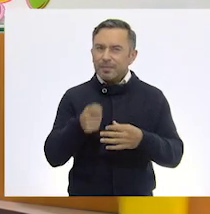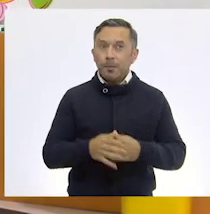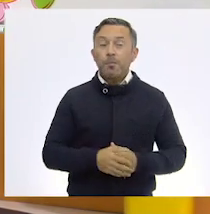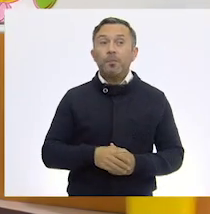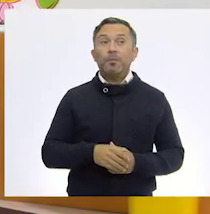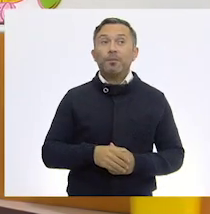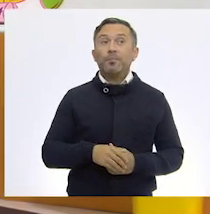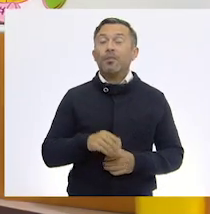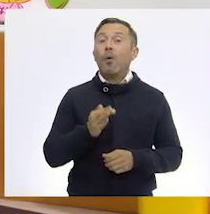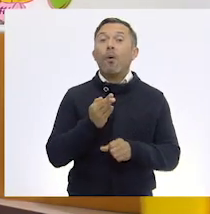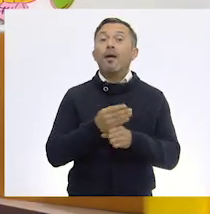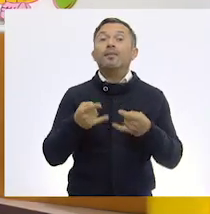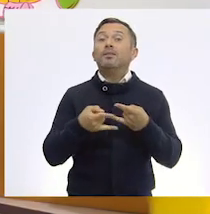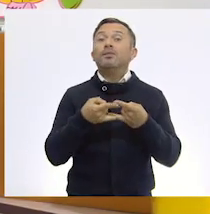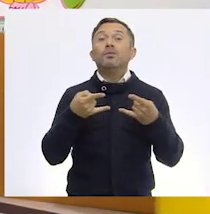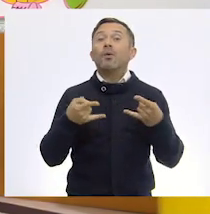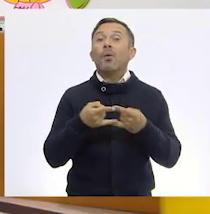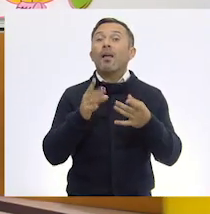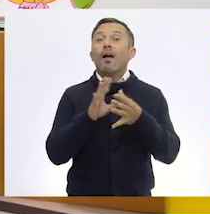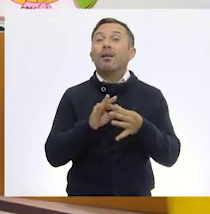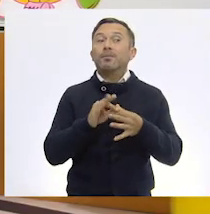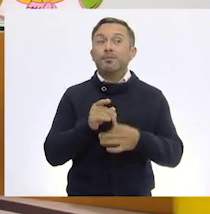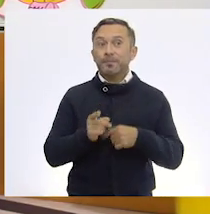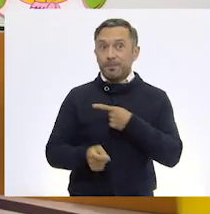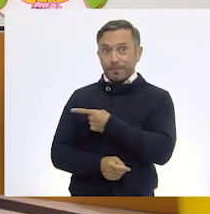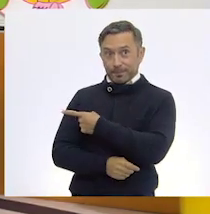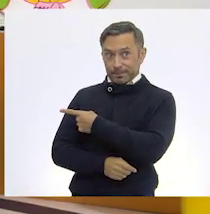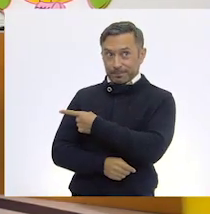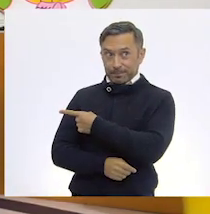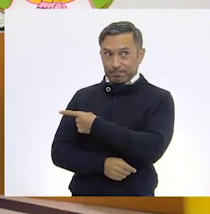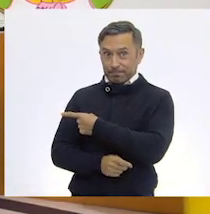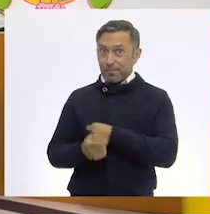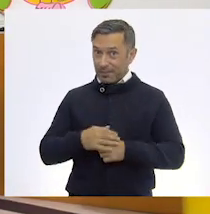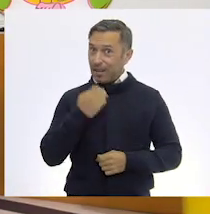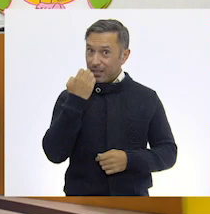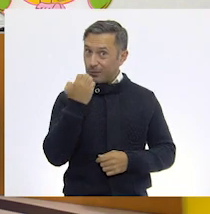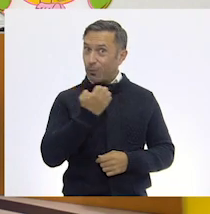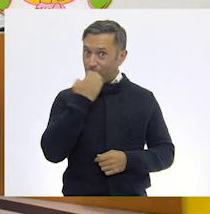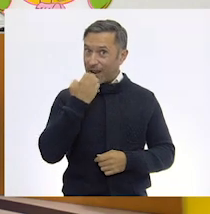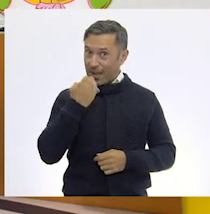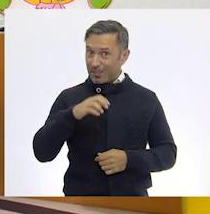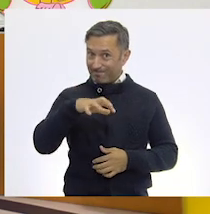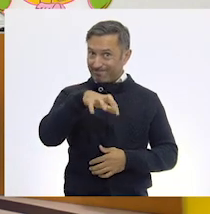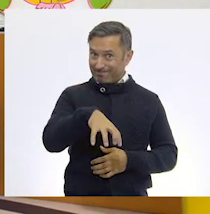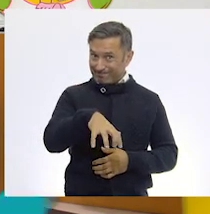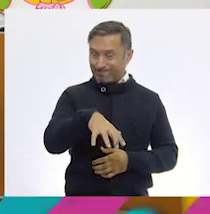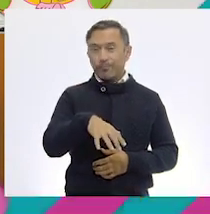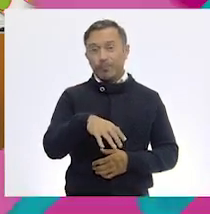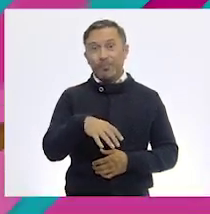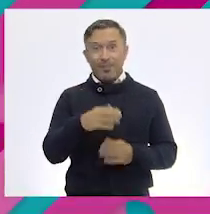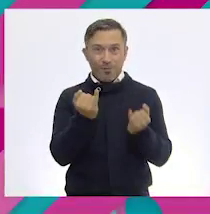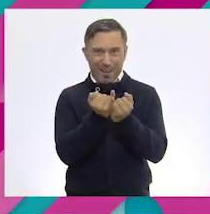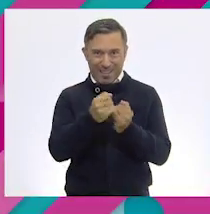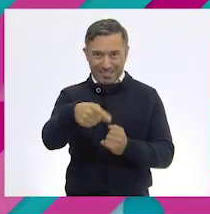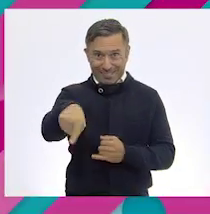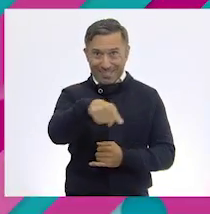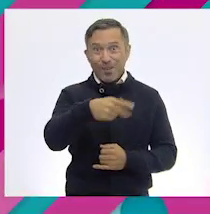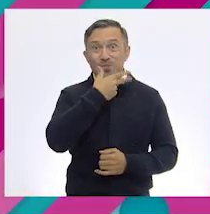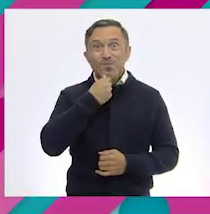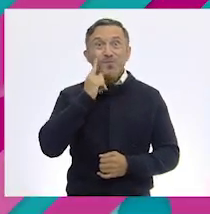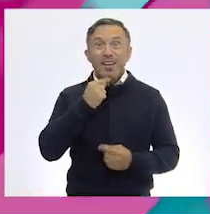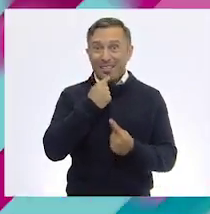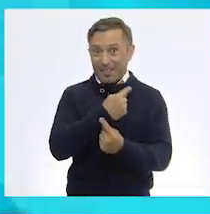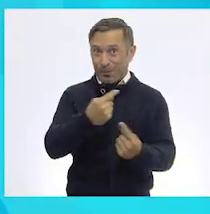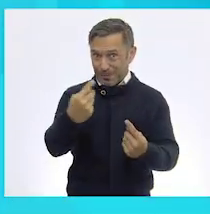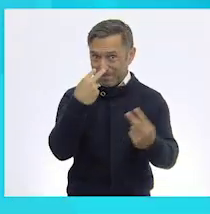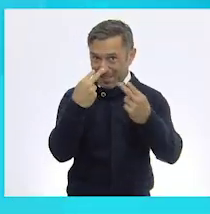historia inicia así. En una escuela, como la escuela de las niñas y los niños que nos están viendo. A